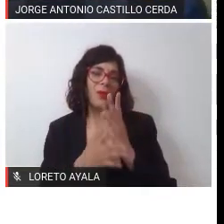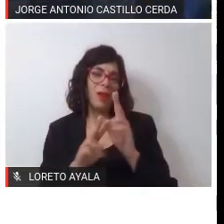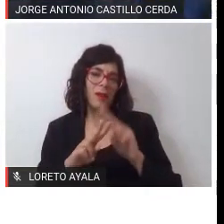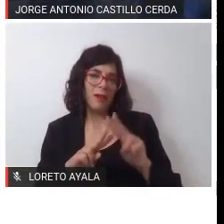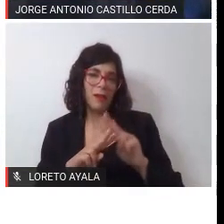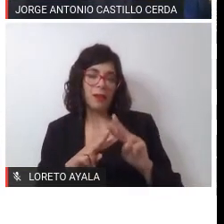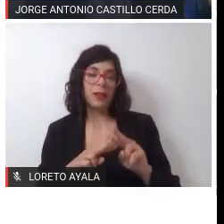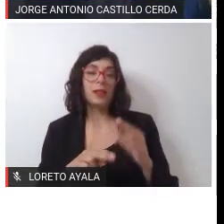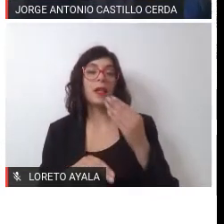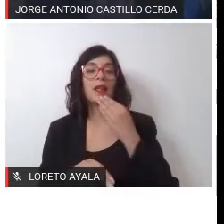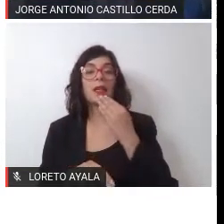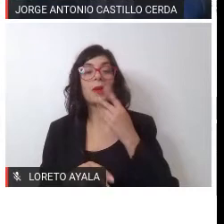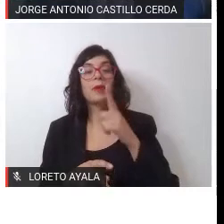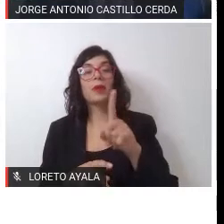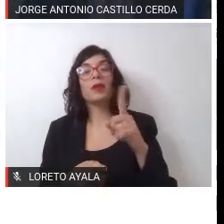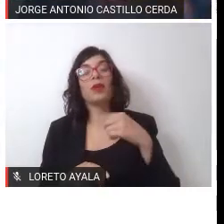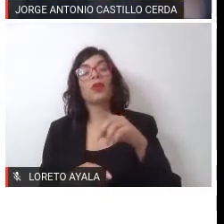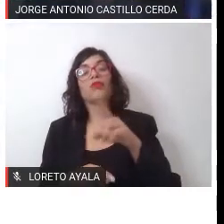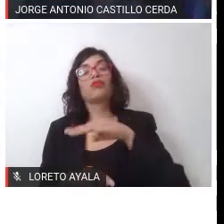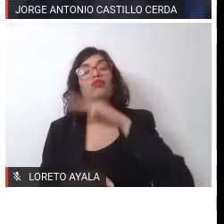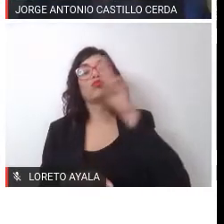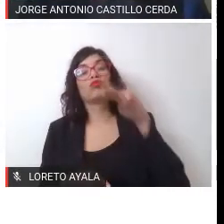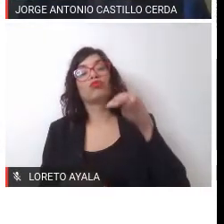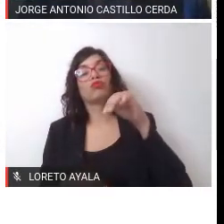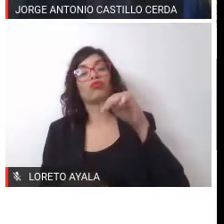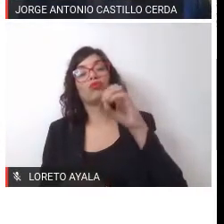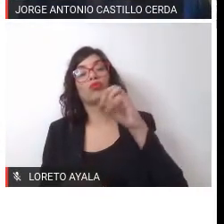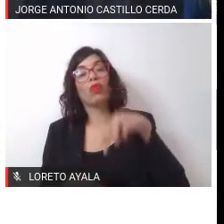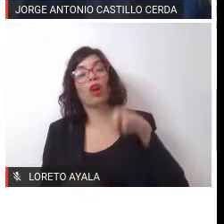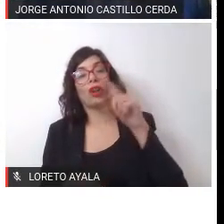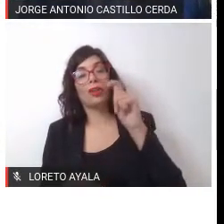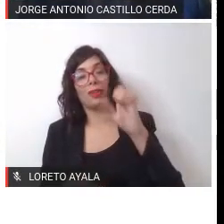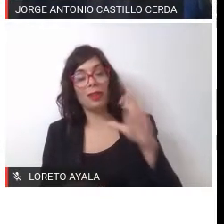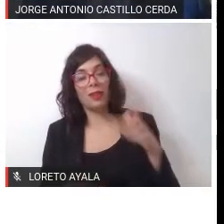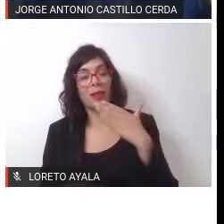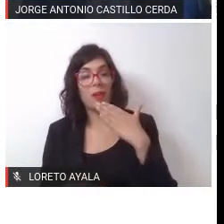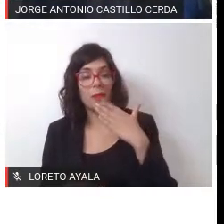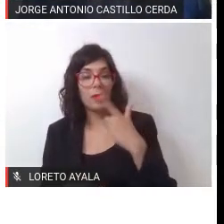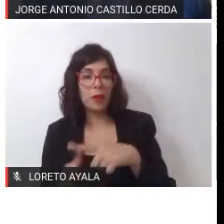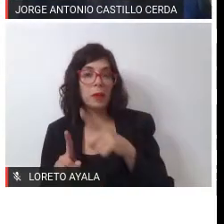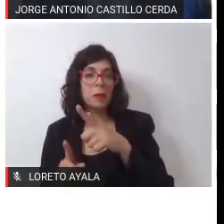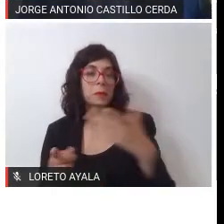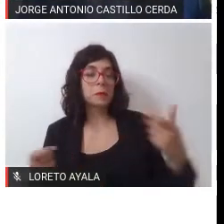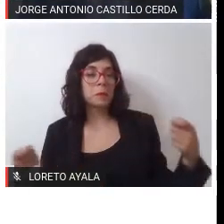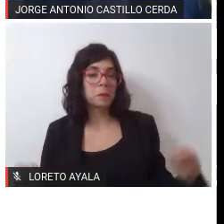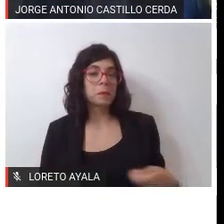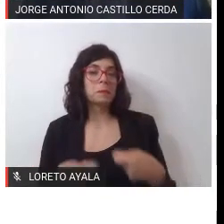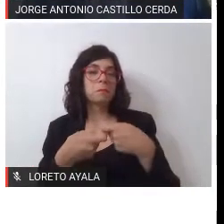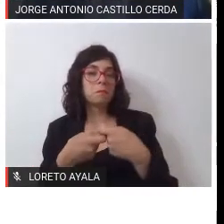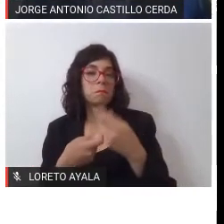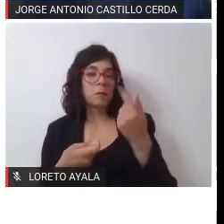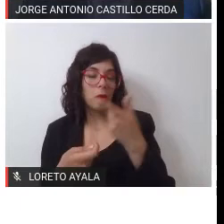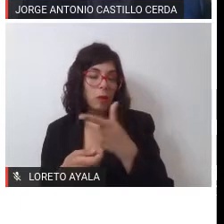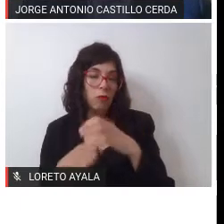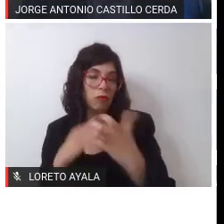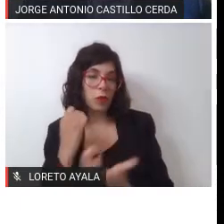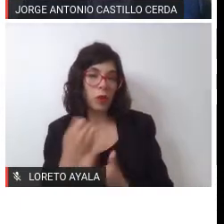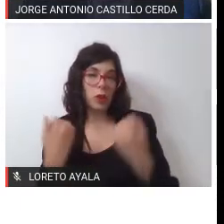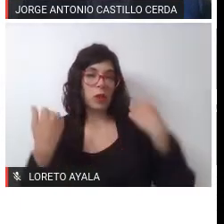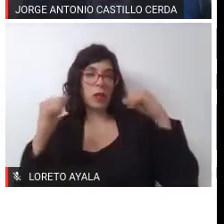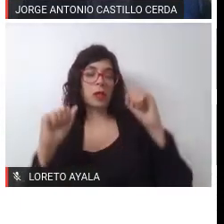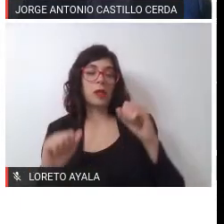la comuna de Montepatria obtuvo, por otras vías de recurso, por el Consejo Regional, la aprobación de